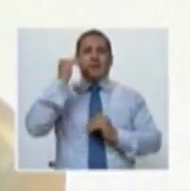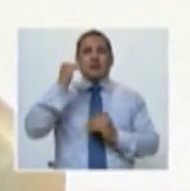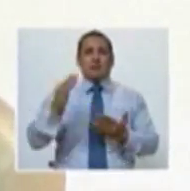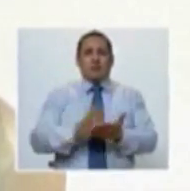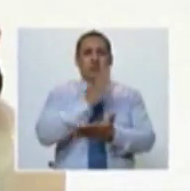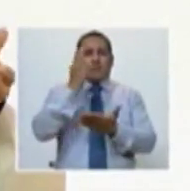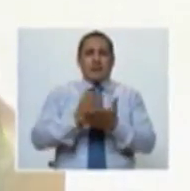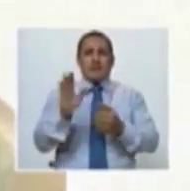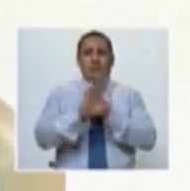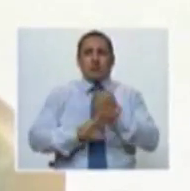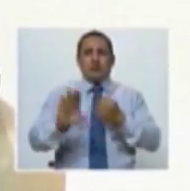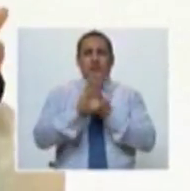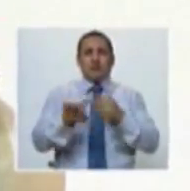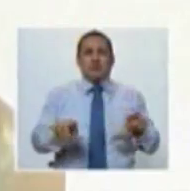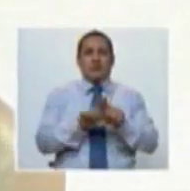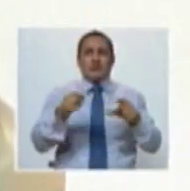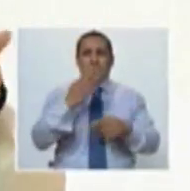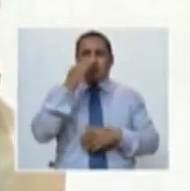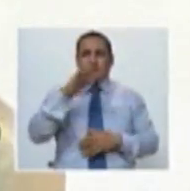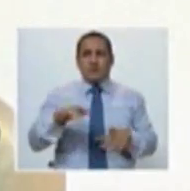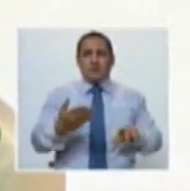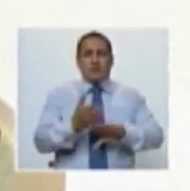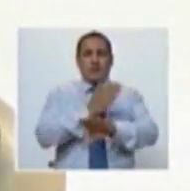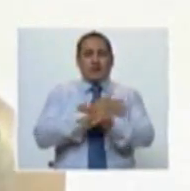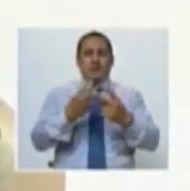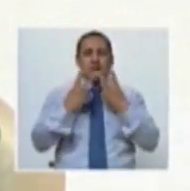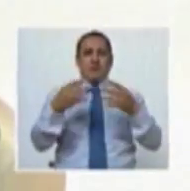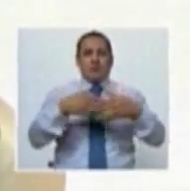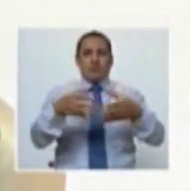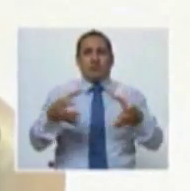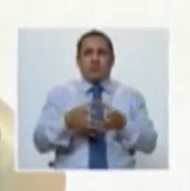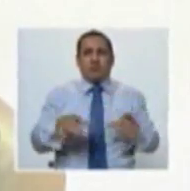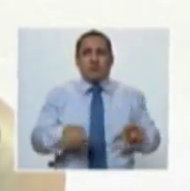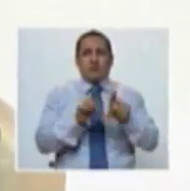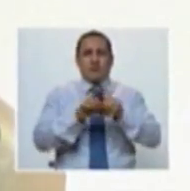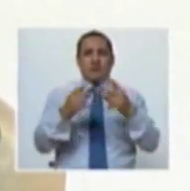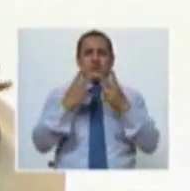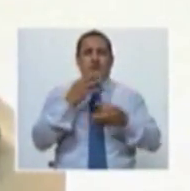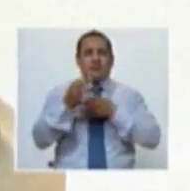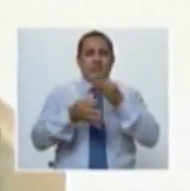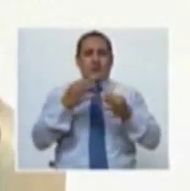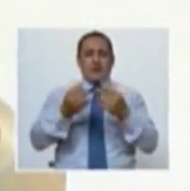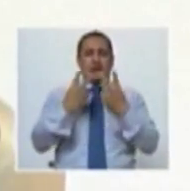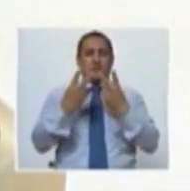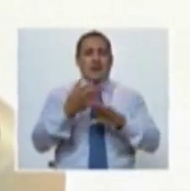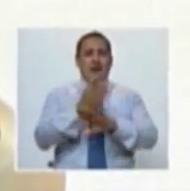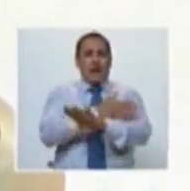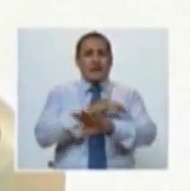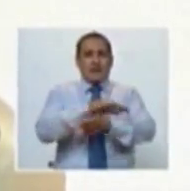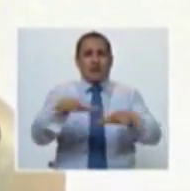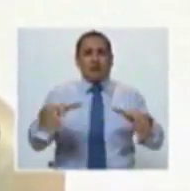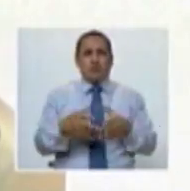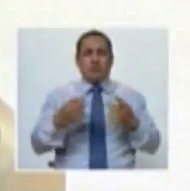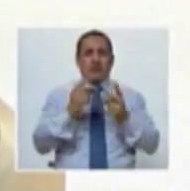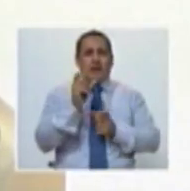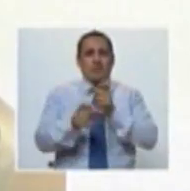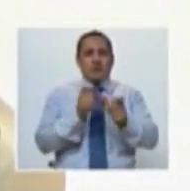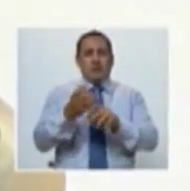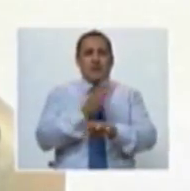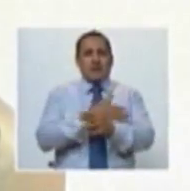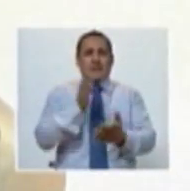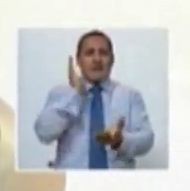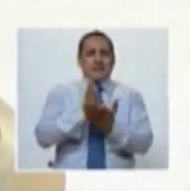de protección del menor, de los educandos, que se logra con la imposibilidad de que las personas condenadas por